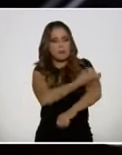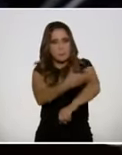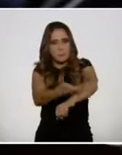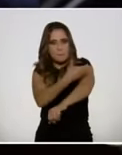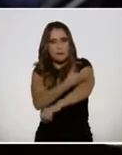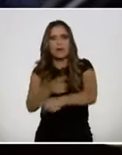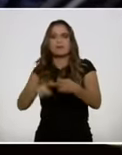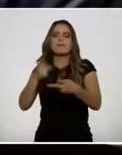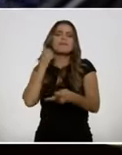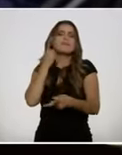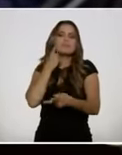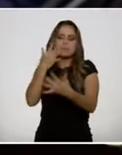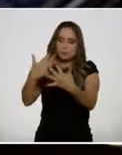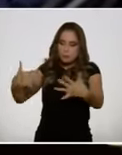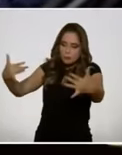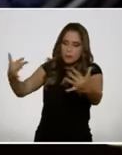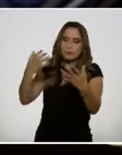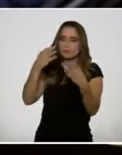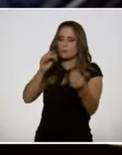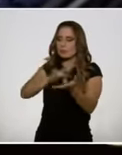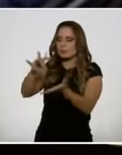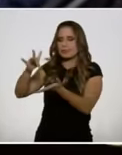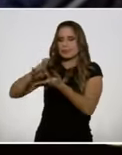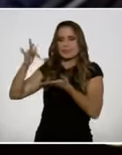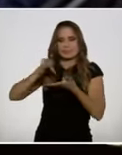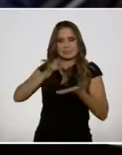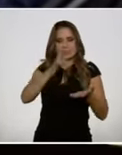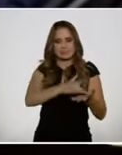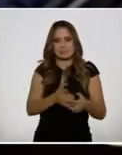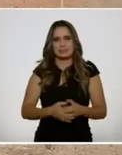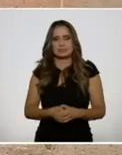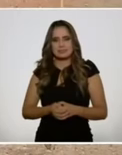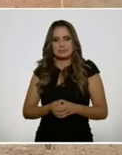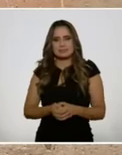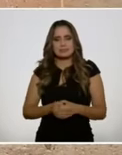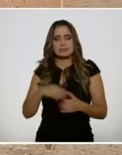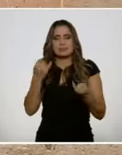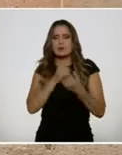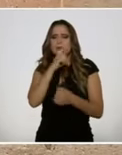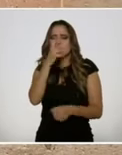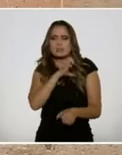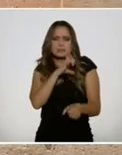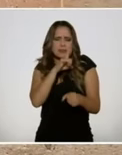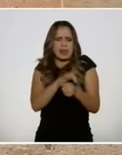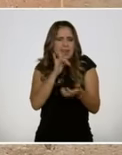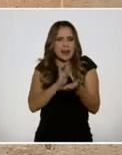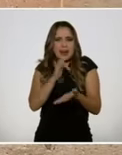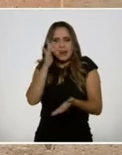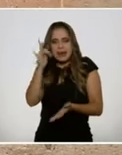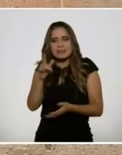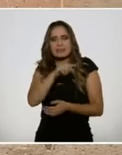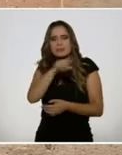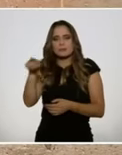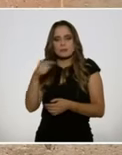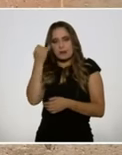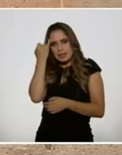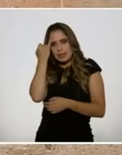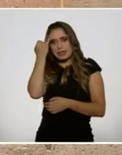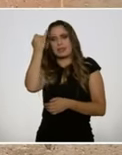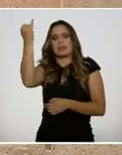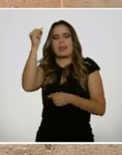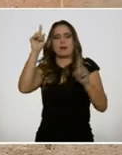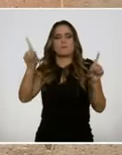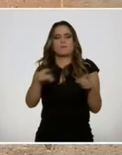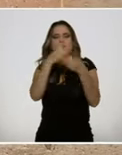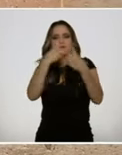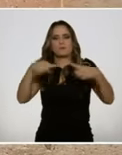a nuestros diputados. De verdad, muchísimas gracias. Y muy en especial también agradezco a esos creadores de esta obra que de verdad